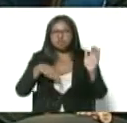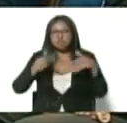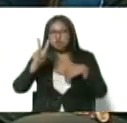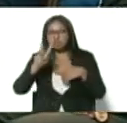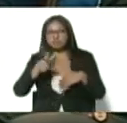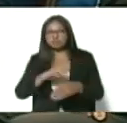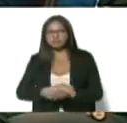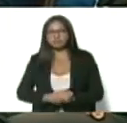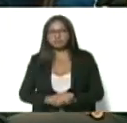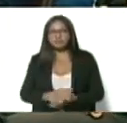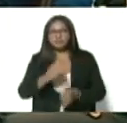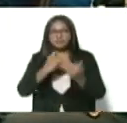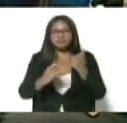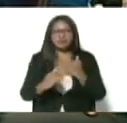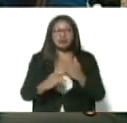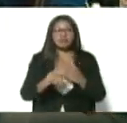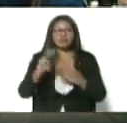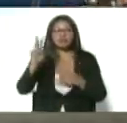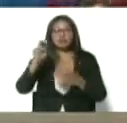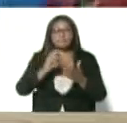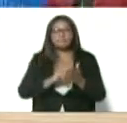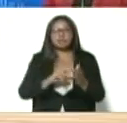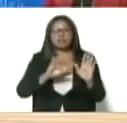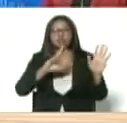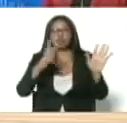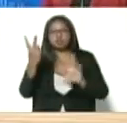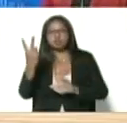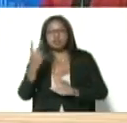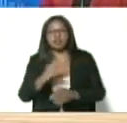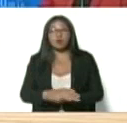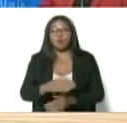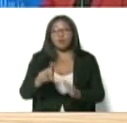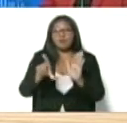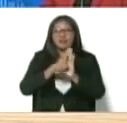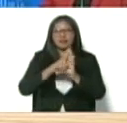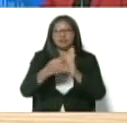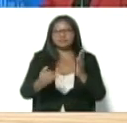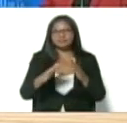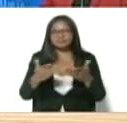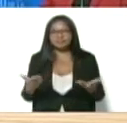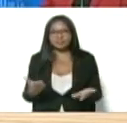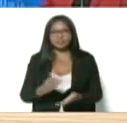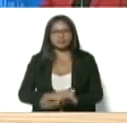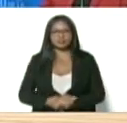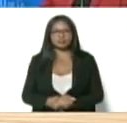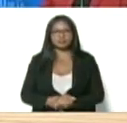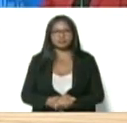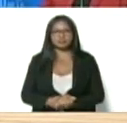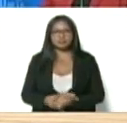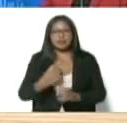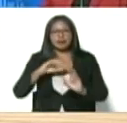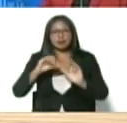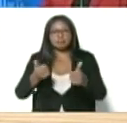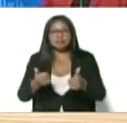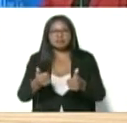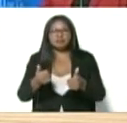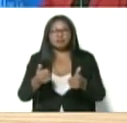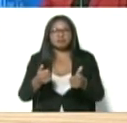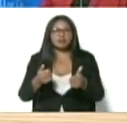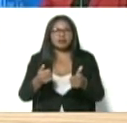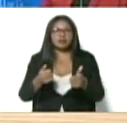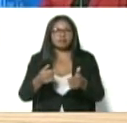finales del 2012 la asamblea nacional aprobó una ley que permite la intersección de naves